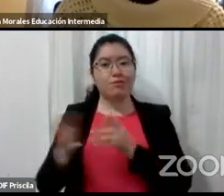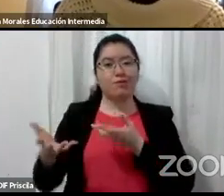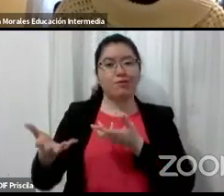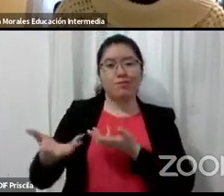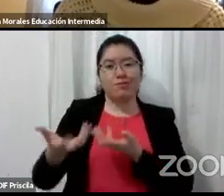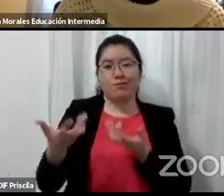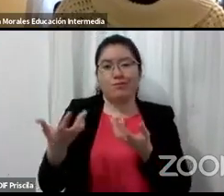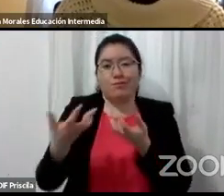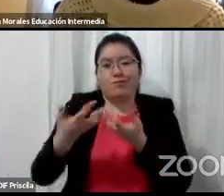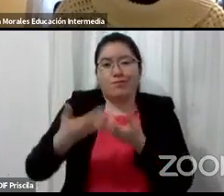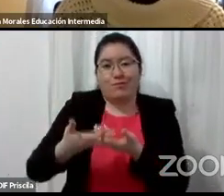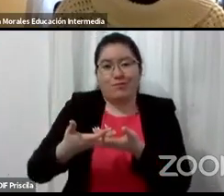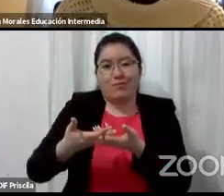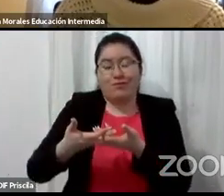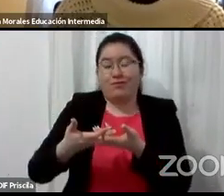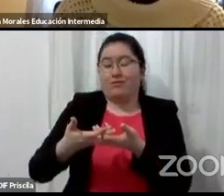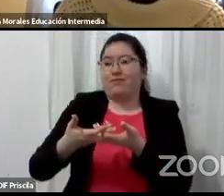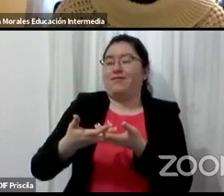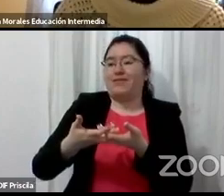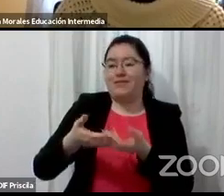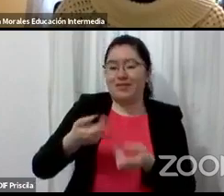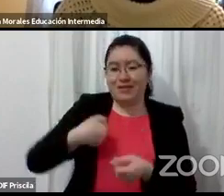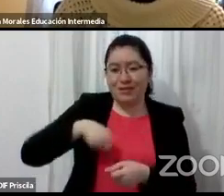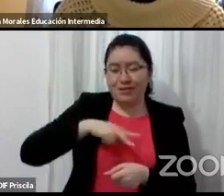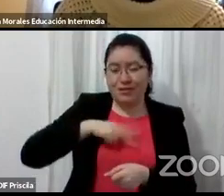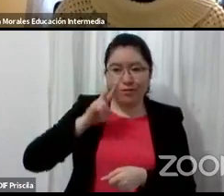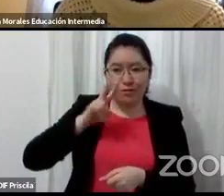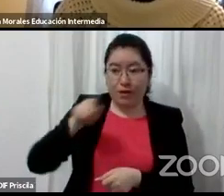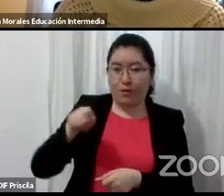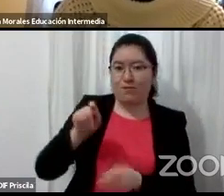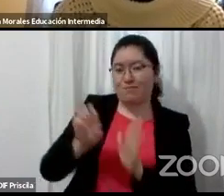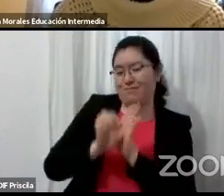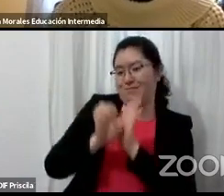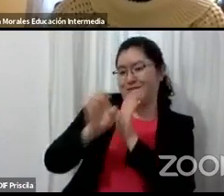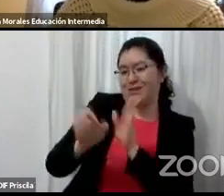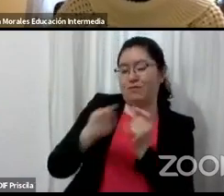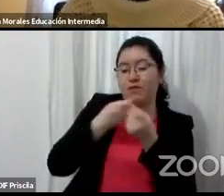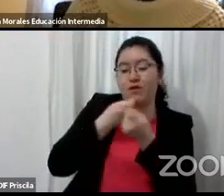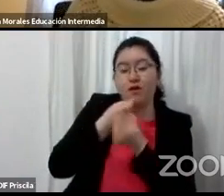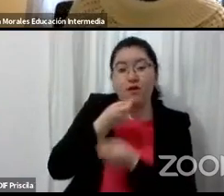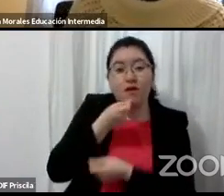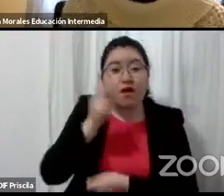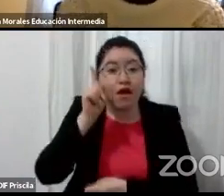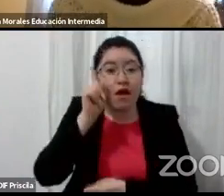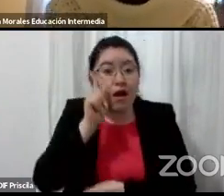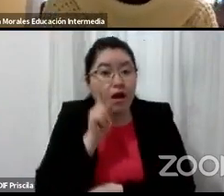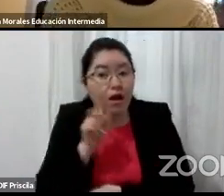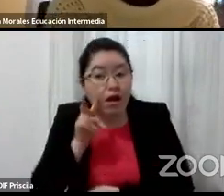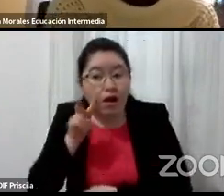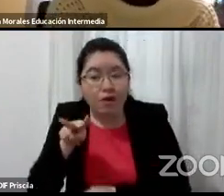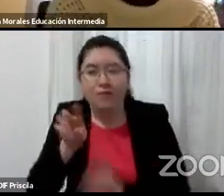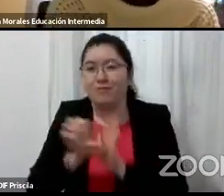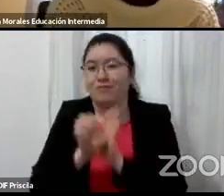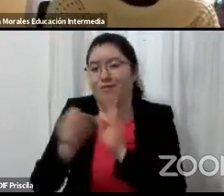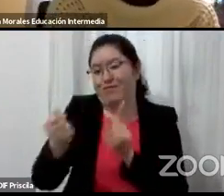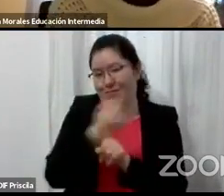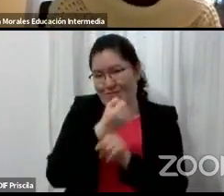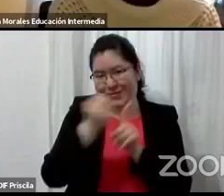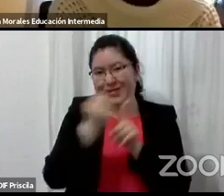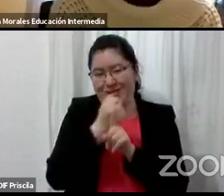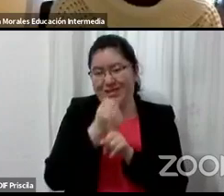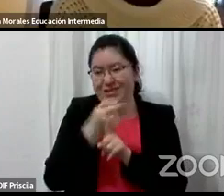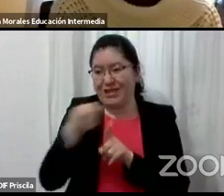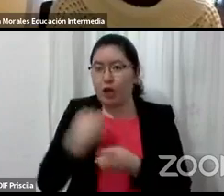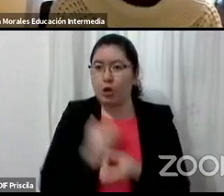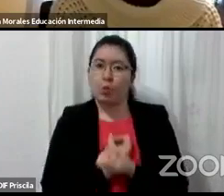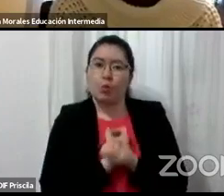sorprende de ver qué es lo que aporta la mirada de una niña con respecto al mismo tema que puede ser la violencia,